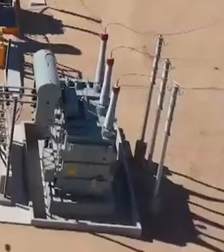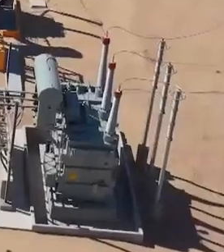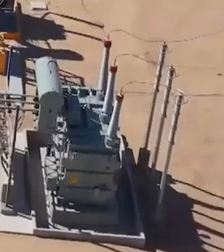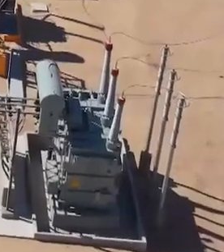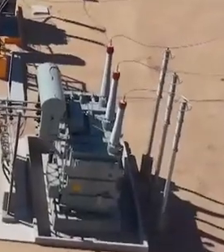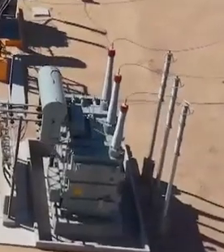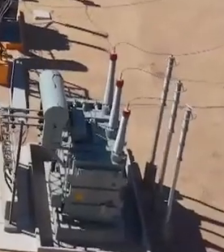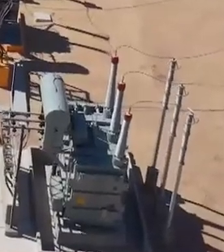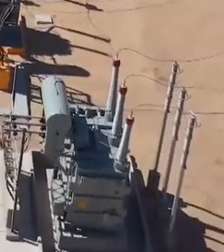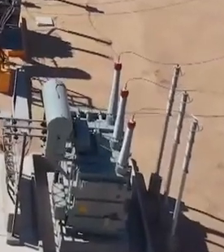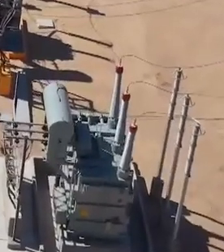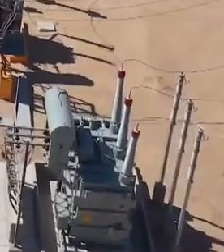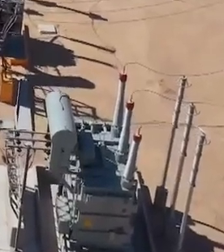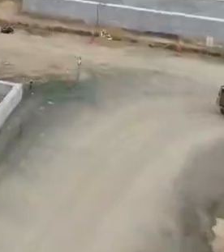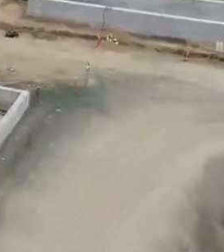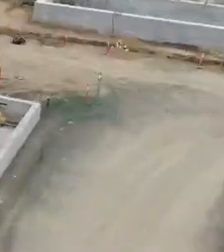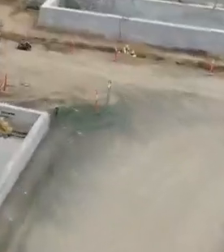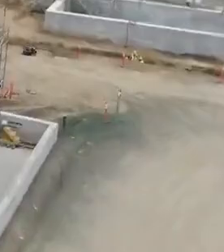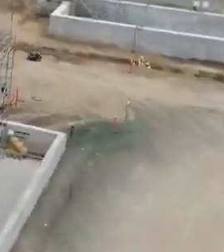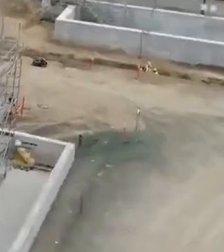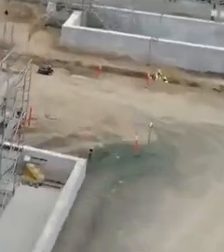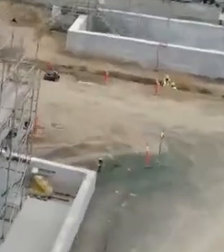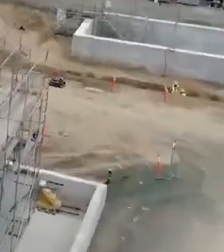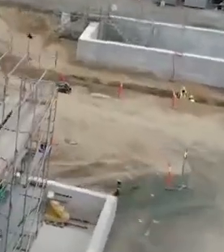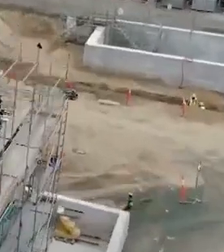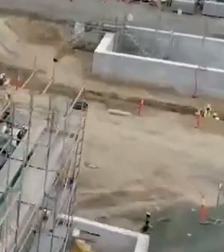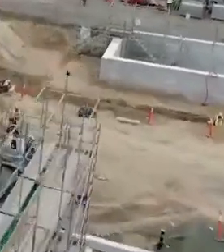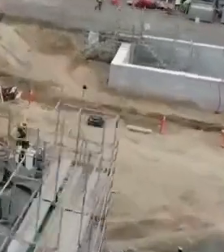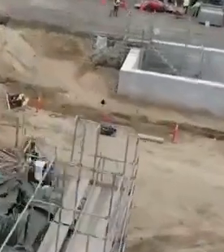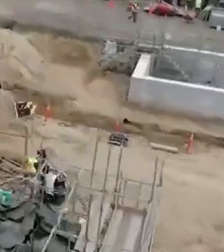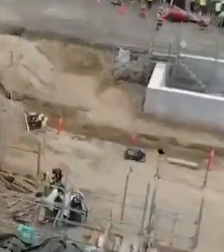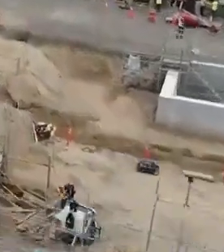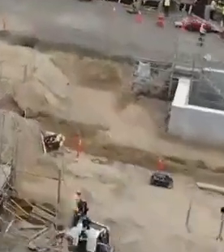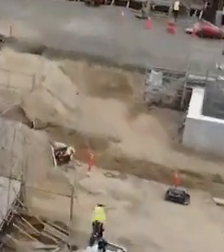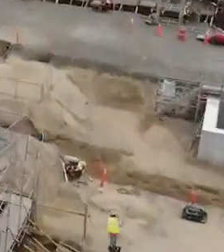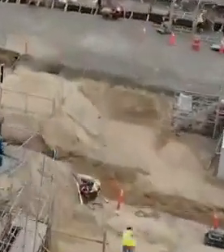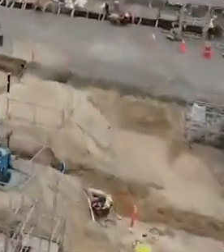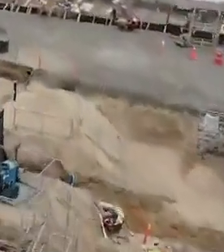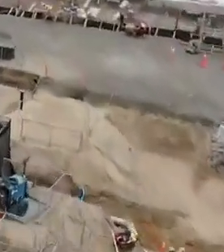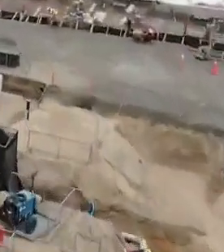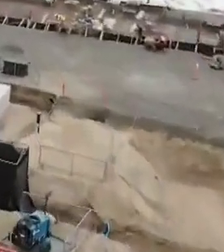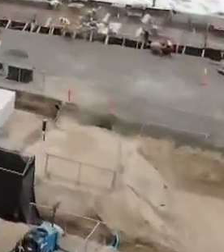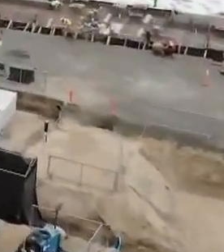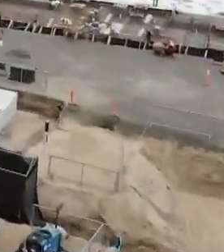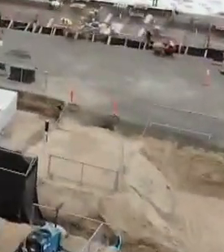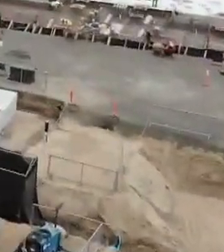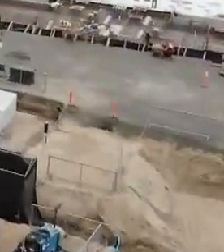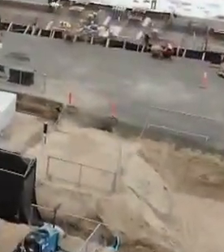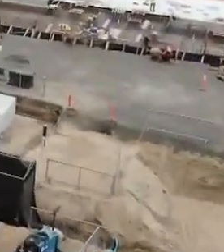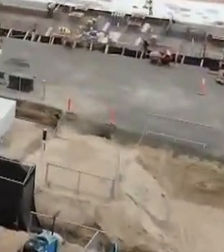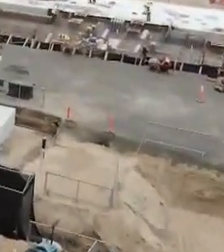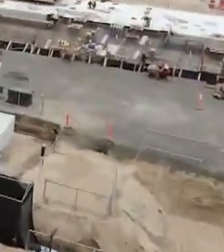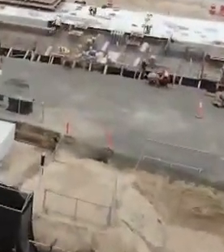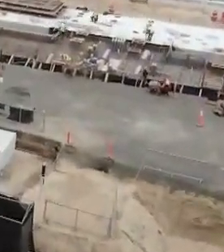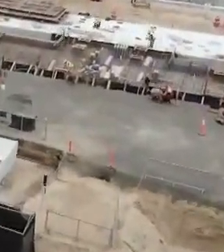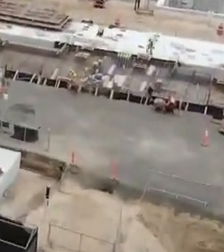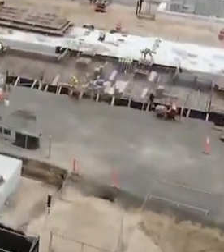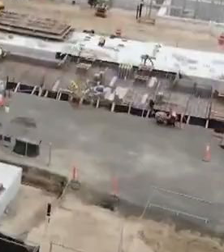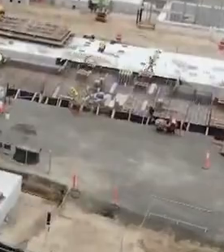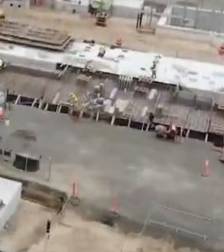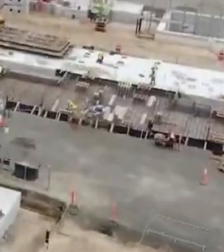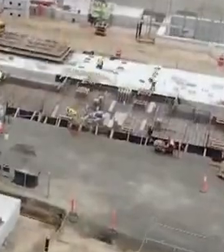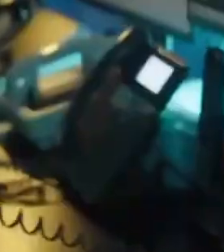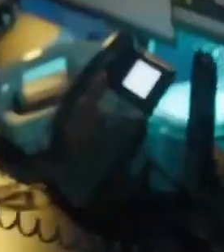además de una planta aeroderivada. En el caso del proyecto Tuxpan, esta central garantizará el suministro eléctrico en el centro del